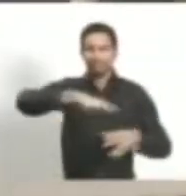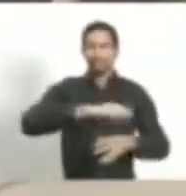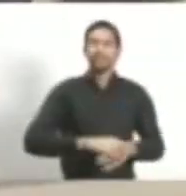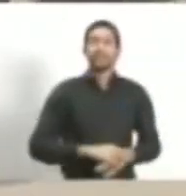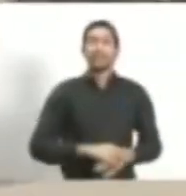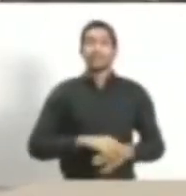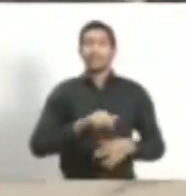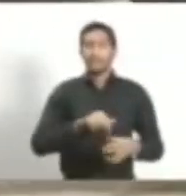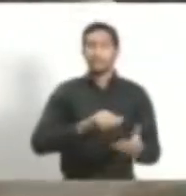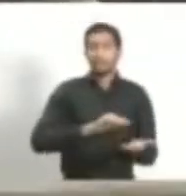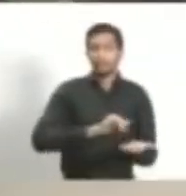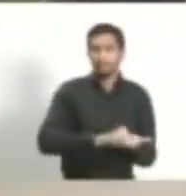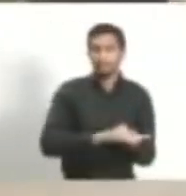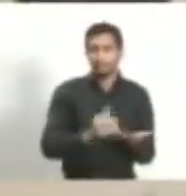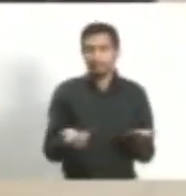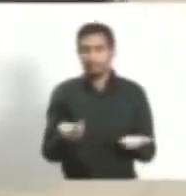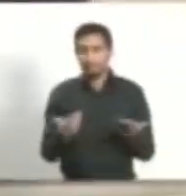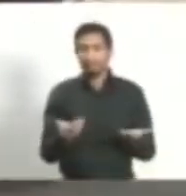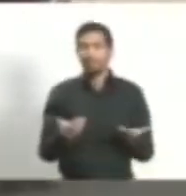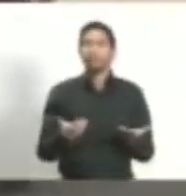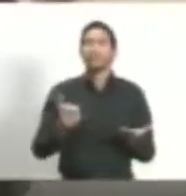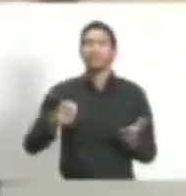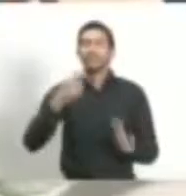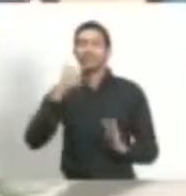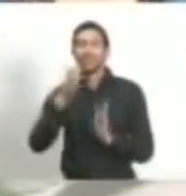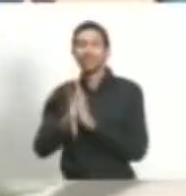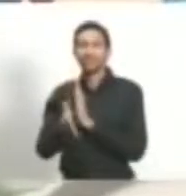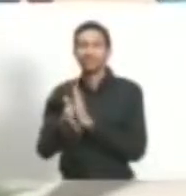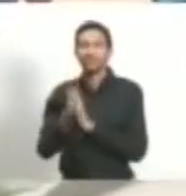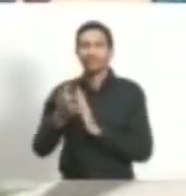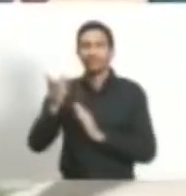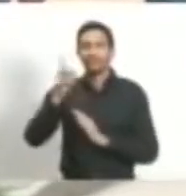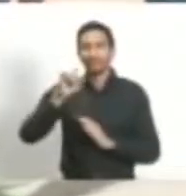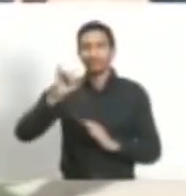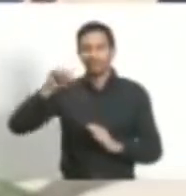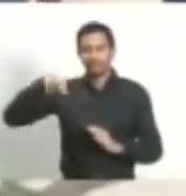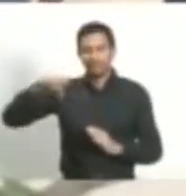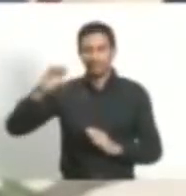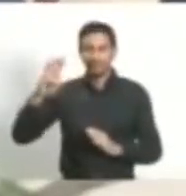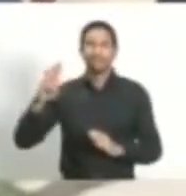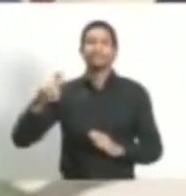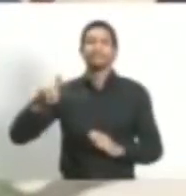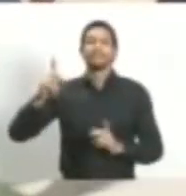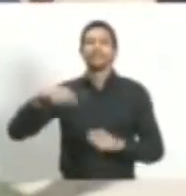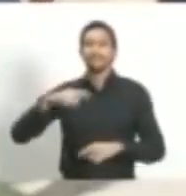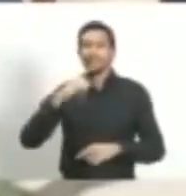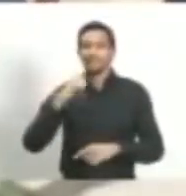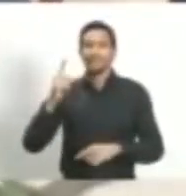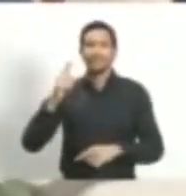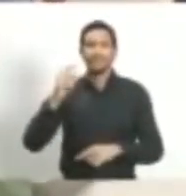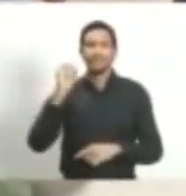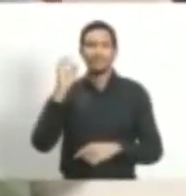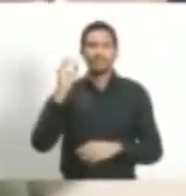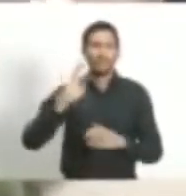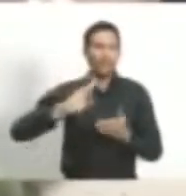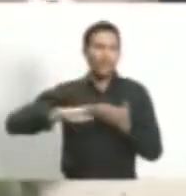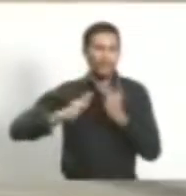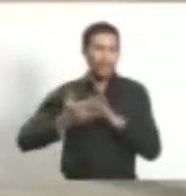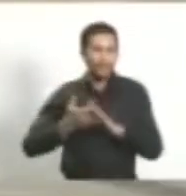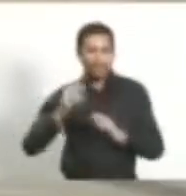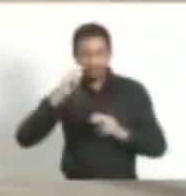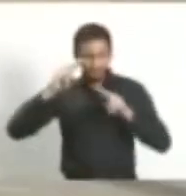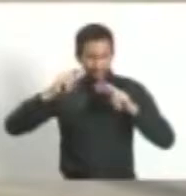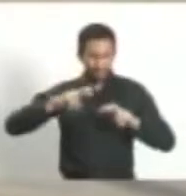se conoce el informe revelado por el CINEP, el Programa por la Paz del Banco de Derechos Humanos y Violencia Política, que reveló